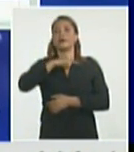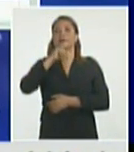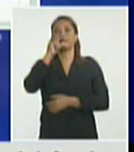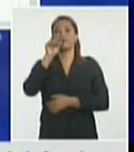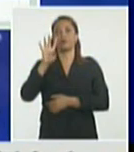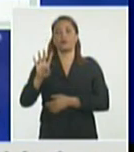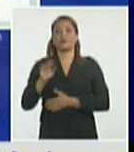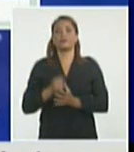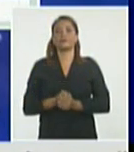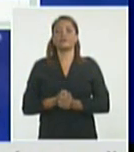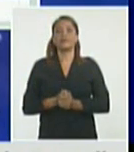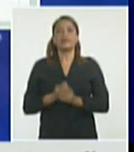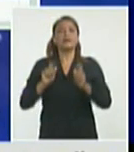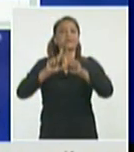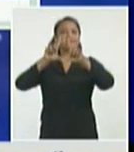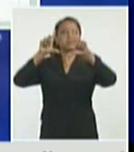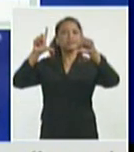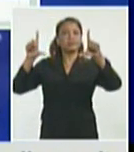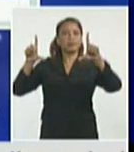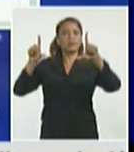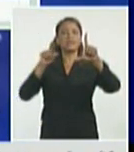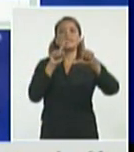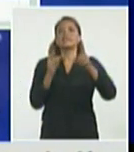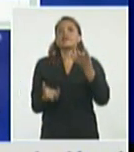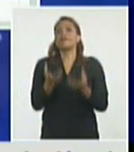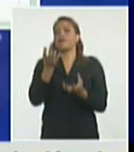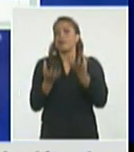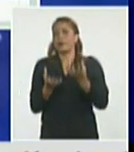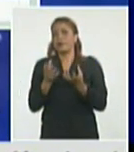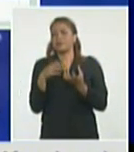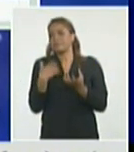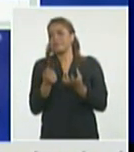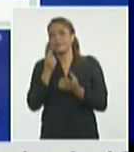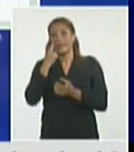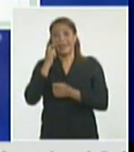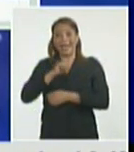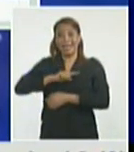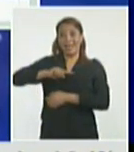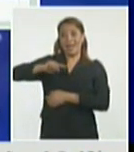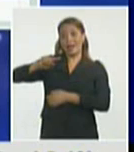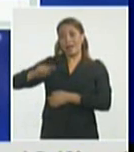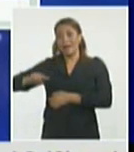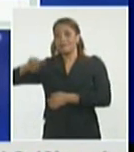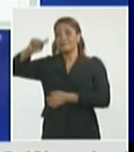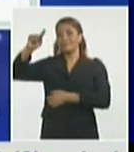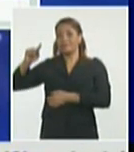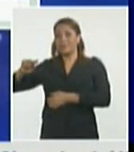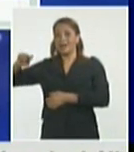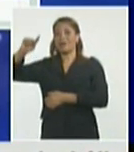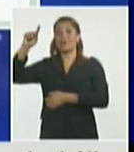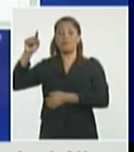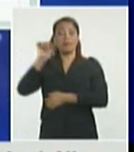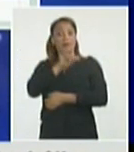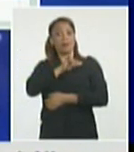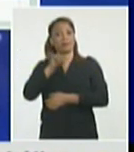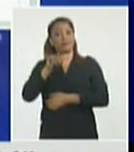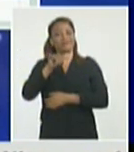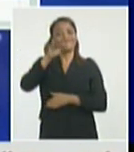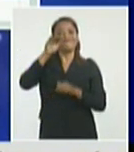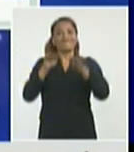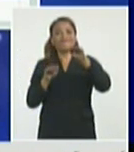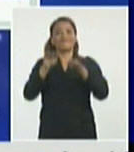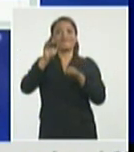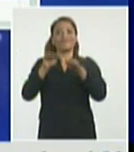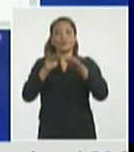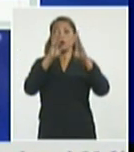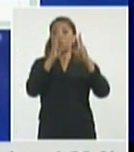de Cienfuegos con el comportamiento. Vean la curva un tanto irregular de acuerdo al número de